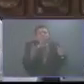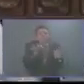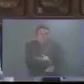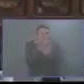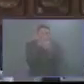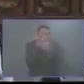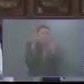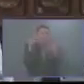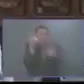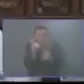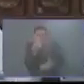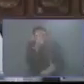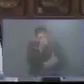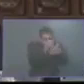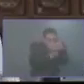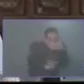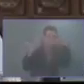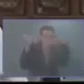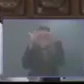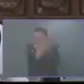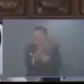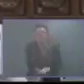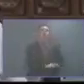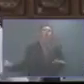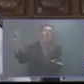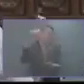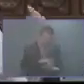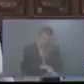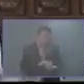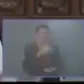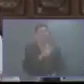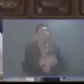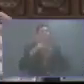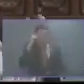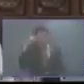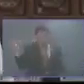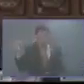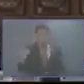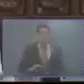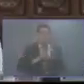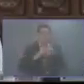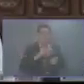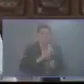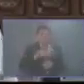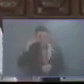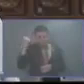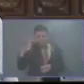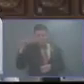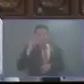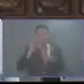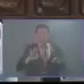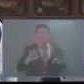mesa, de esta alianza perversa donde una vez más los partidos políticos, las cúpulas,